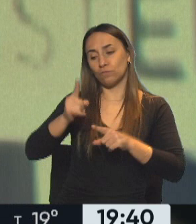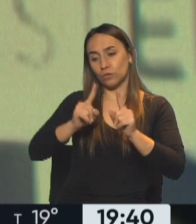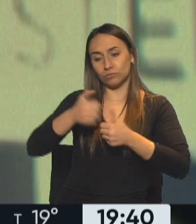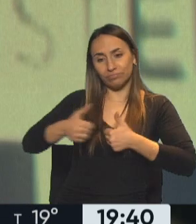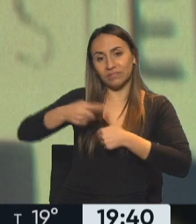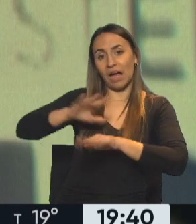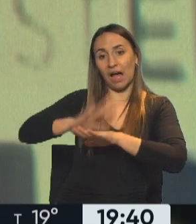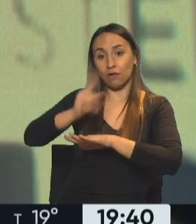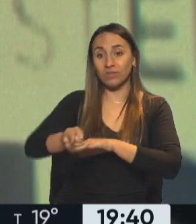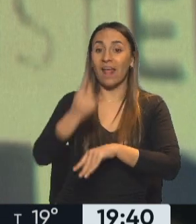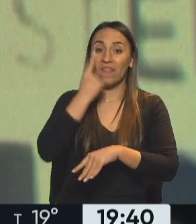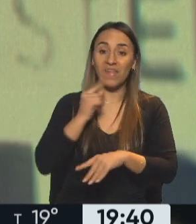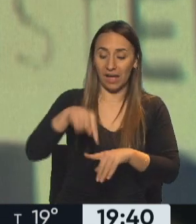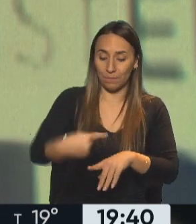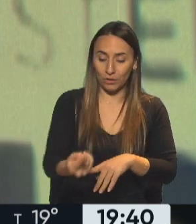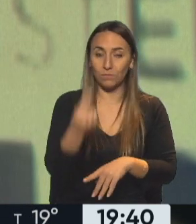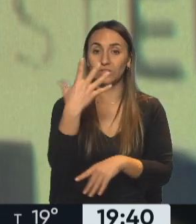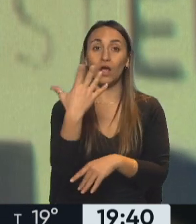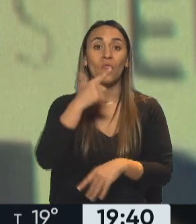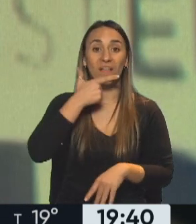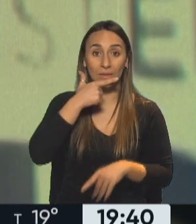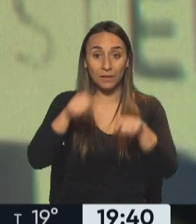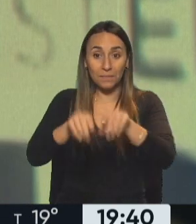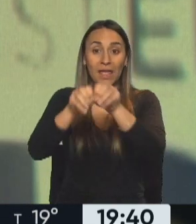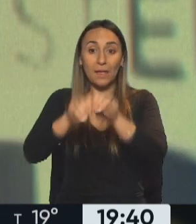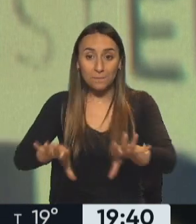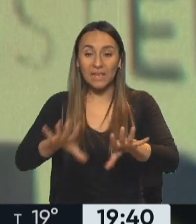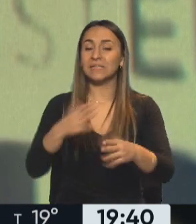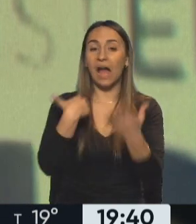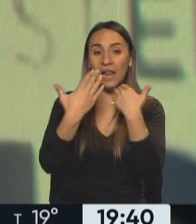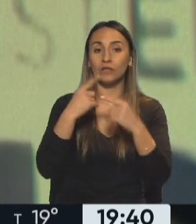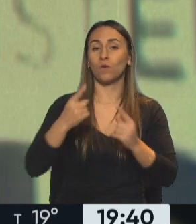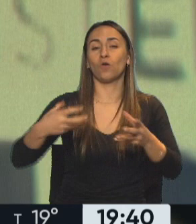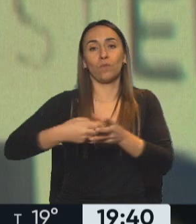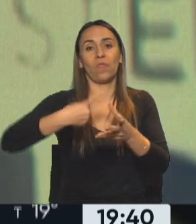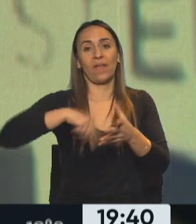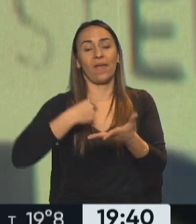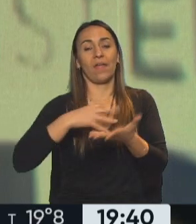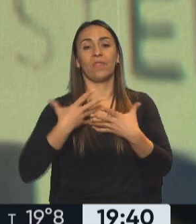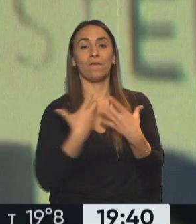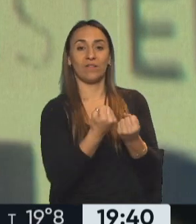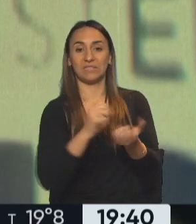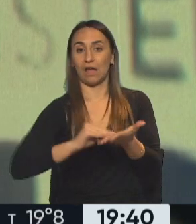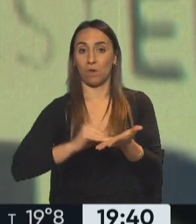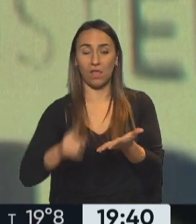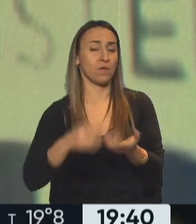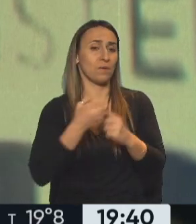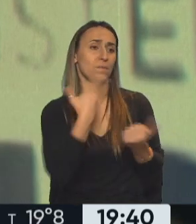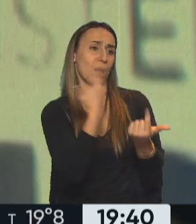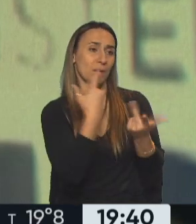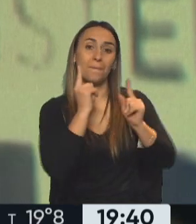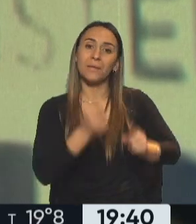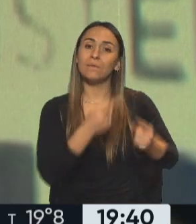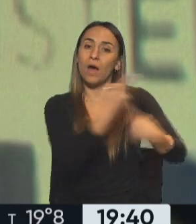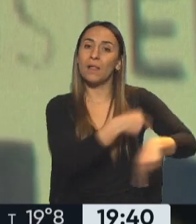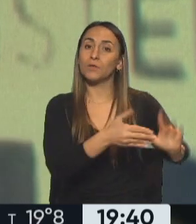del 5 de septiembre próximo va a empezar la ronda de los alegatos de la defensa, que van a decir con los mismos elementos de prueba, bueno, con